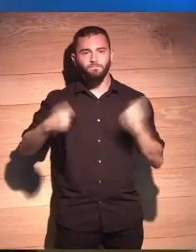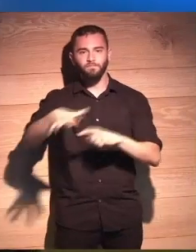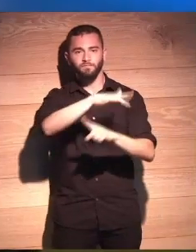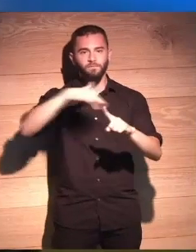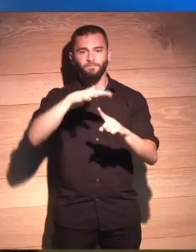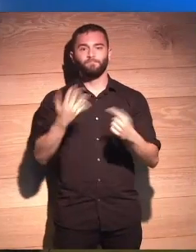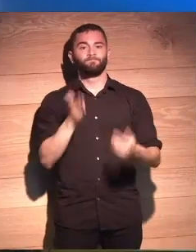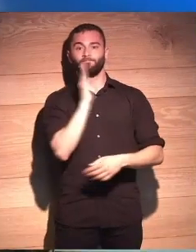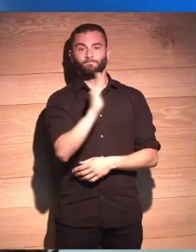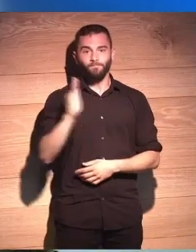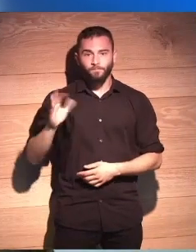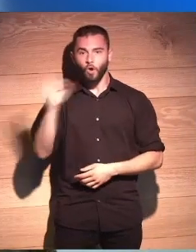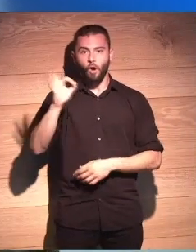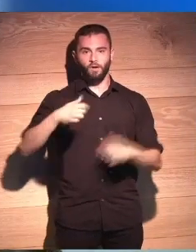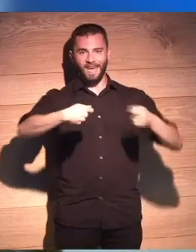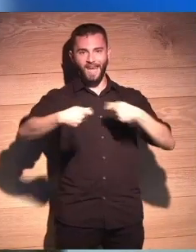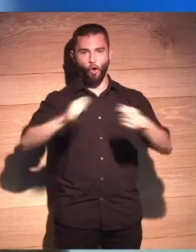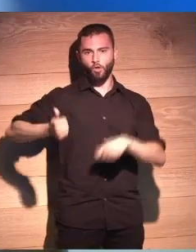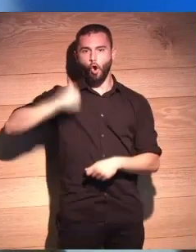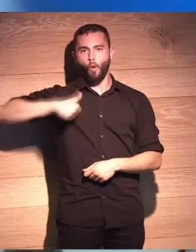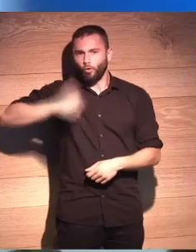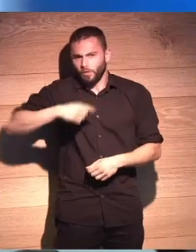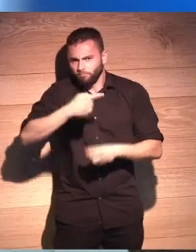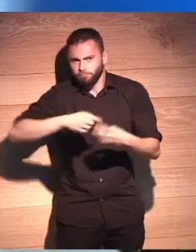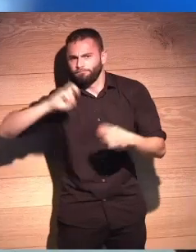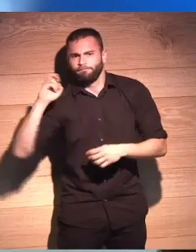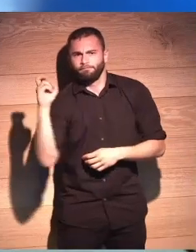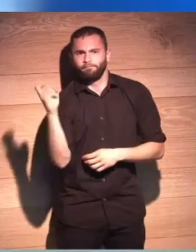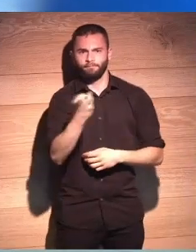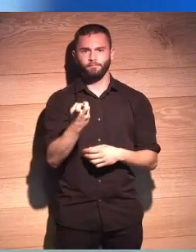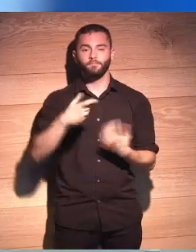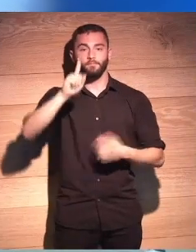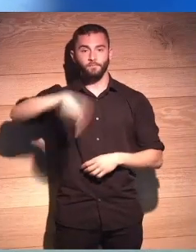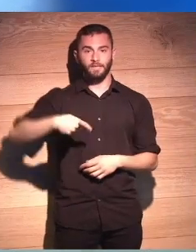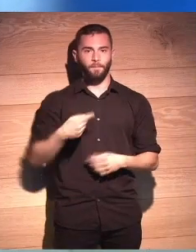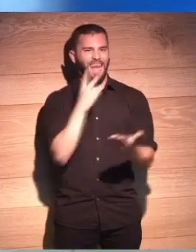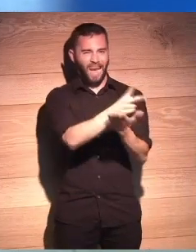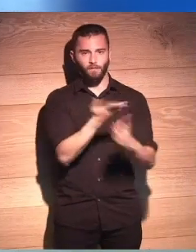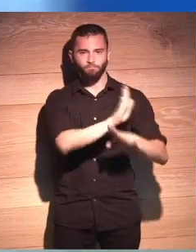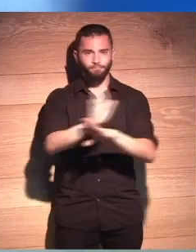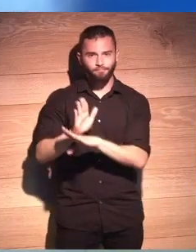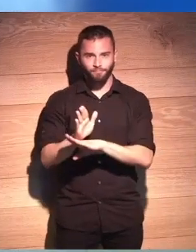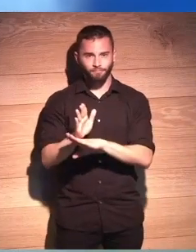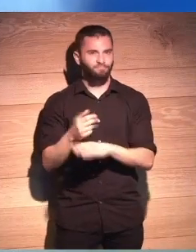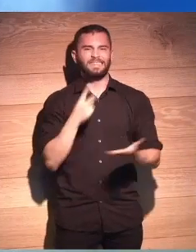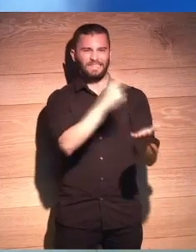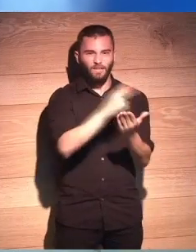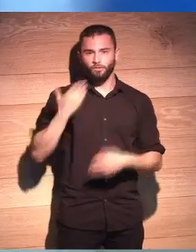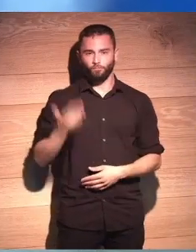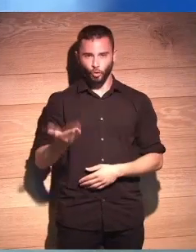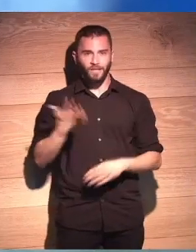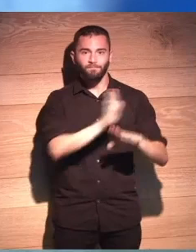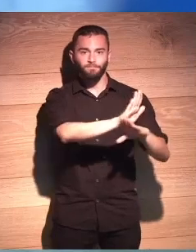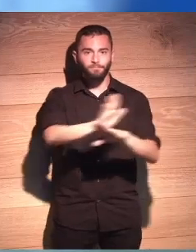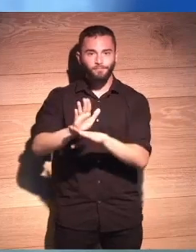de oportunidades de negocio, entre otros. También plantea retos y desafíos trascendentales